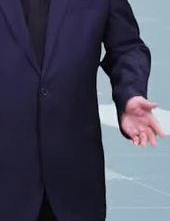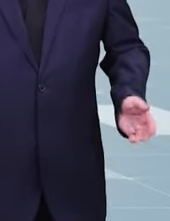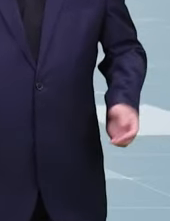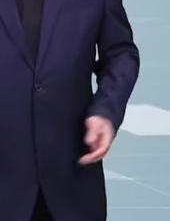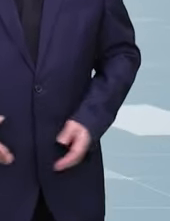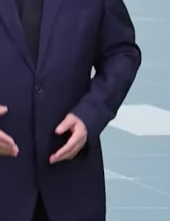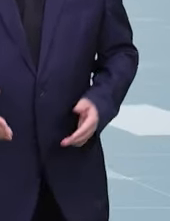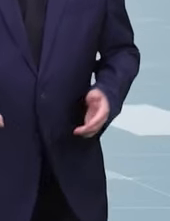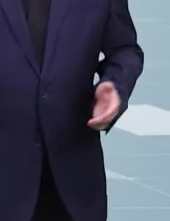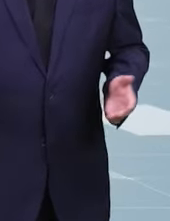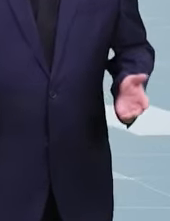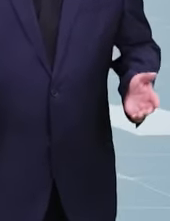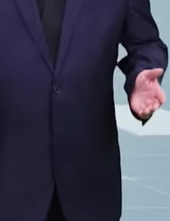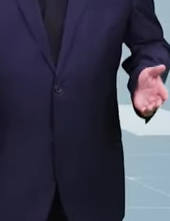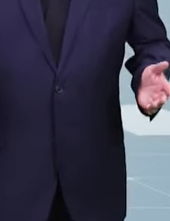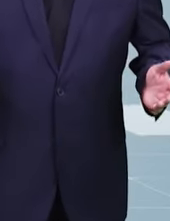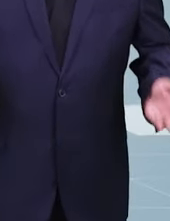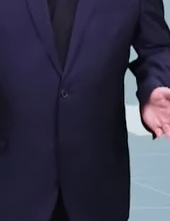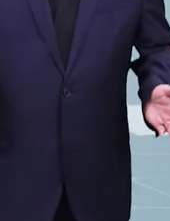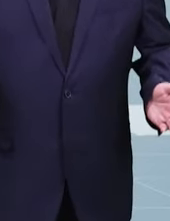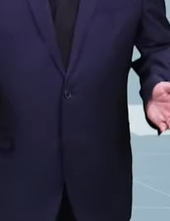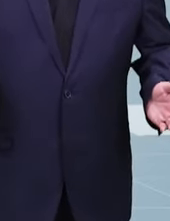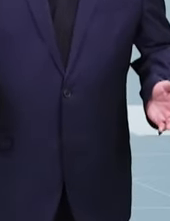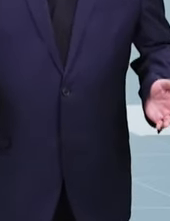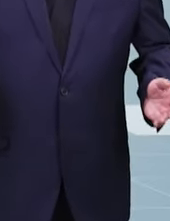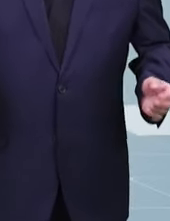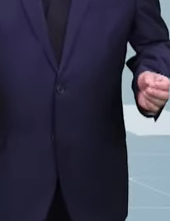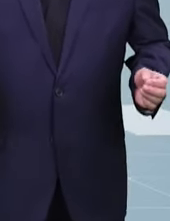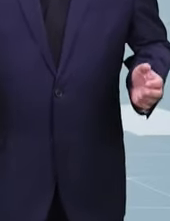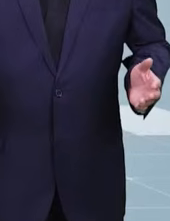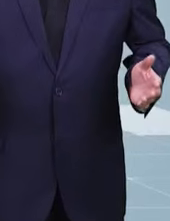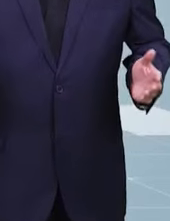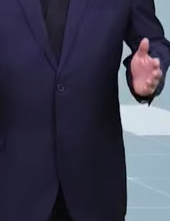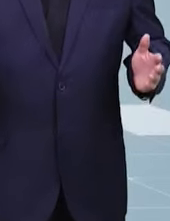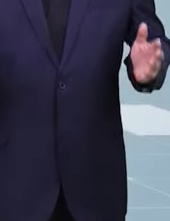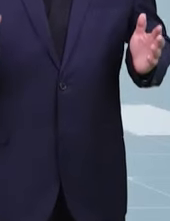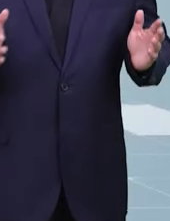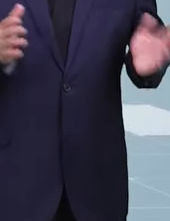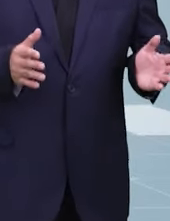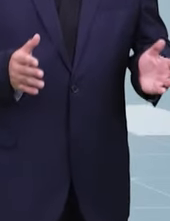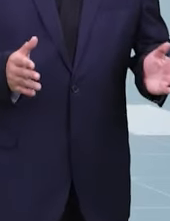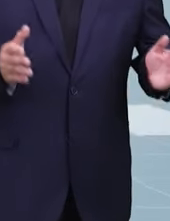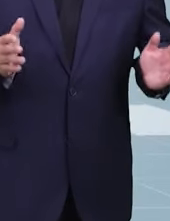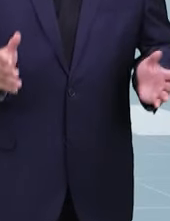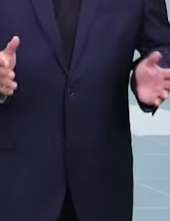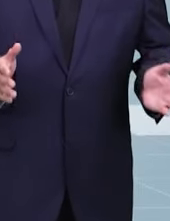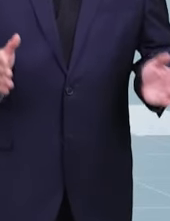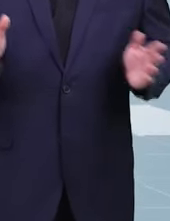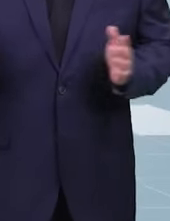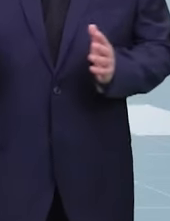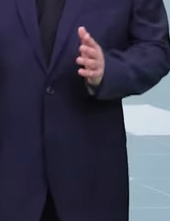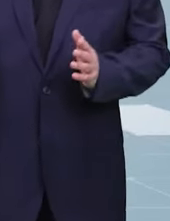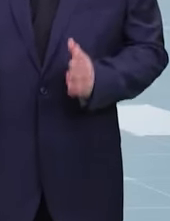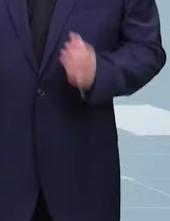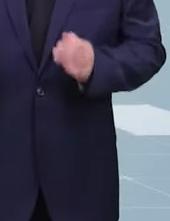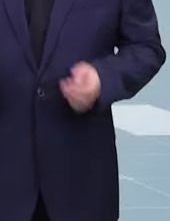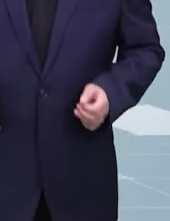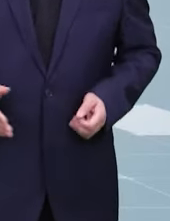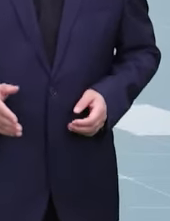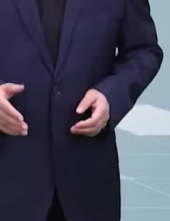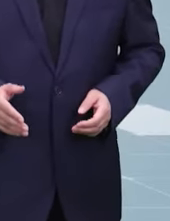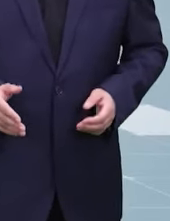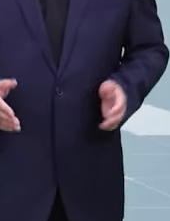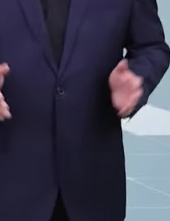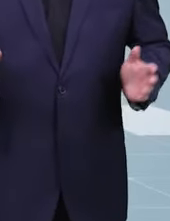minería de Carbón que abarca todos los procesos principales o minería de viación controles de equipo